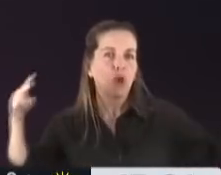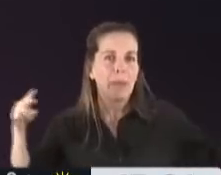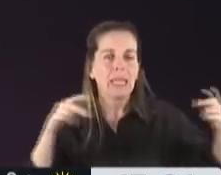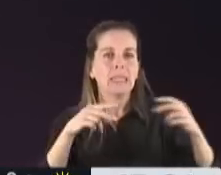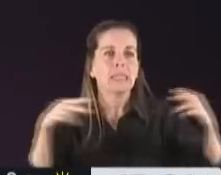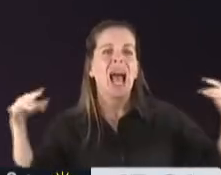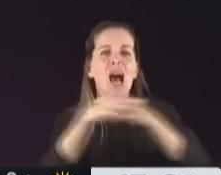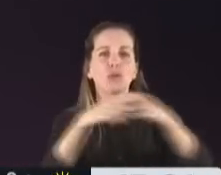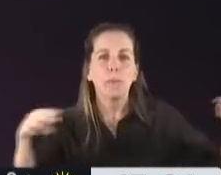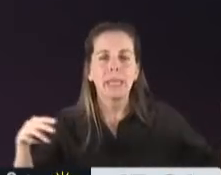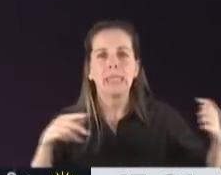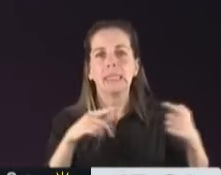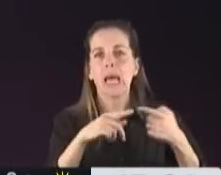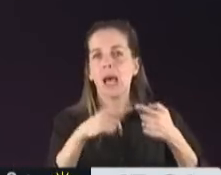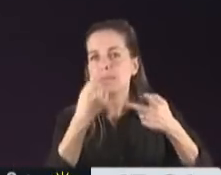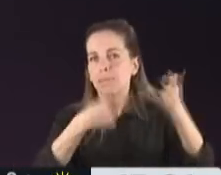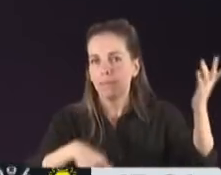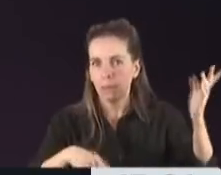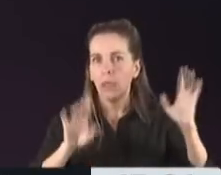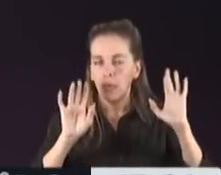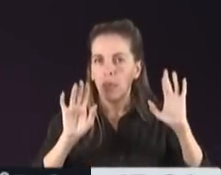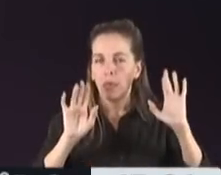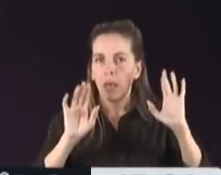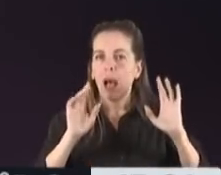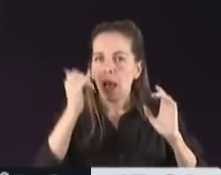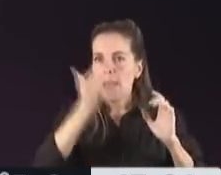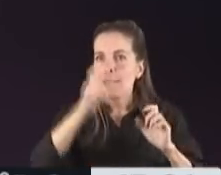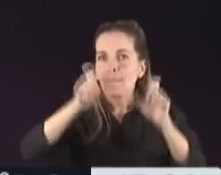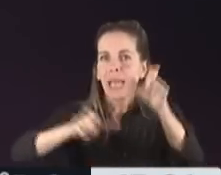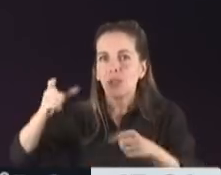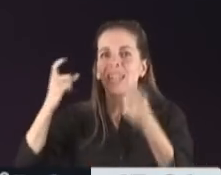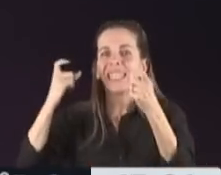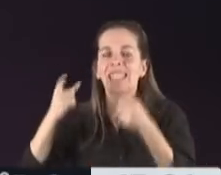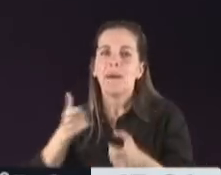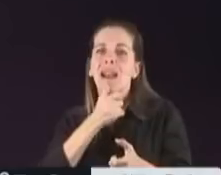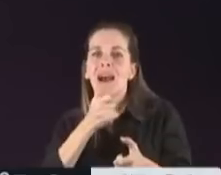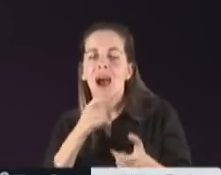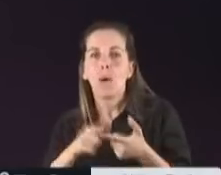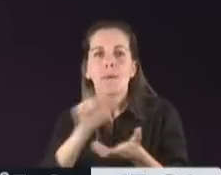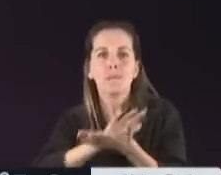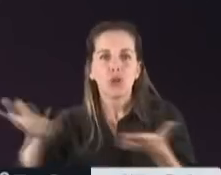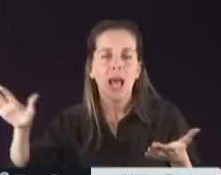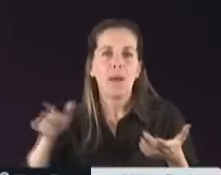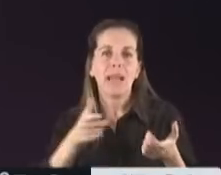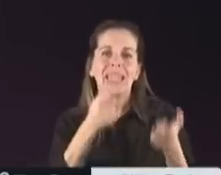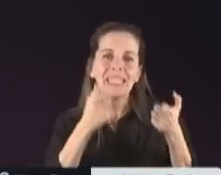hacía falta llevar agua, hacía falta llevar cloacas, Hacía